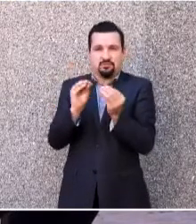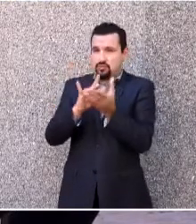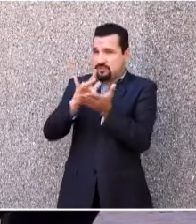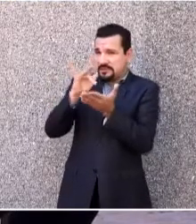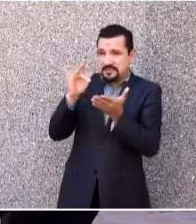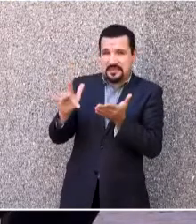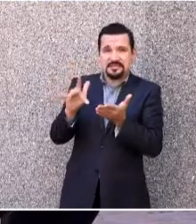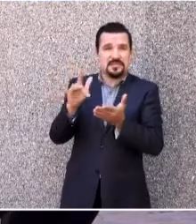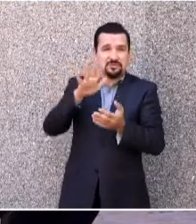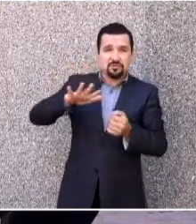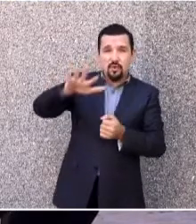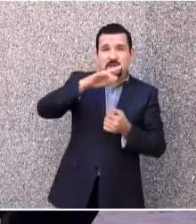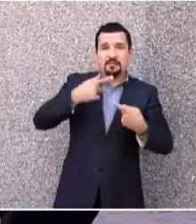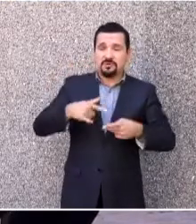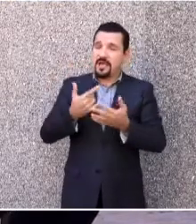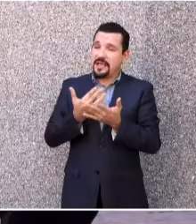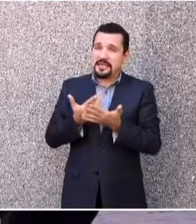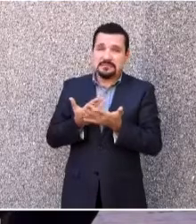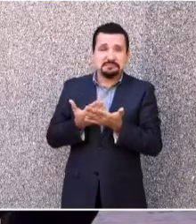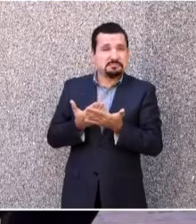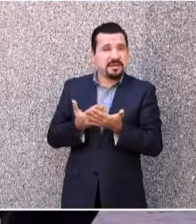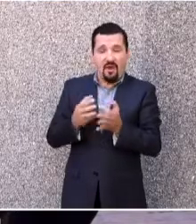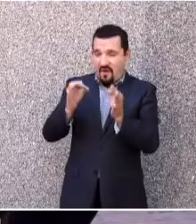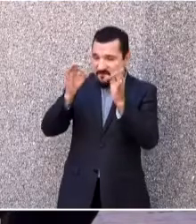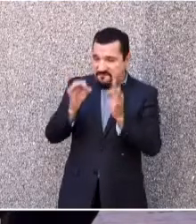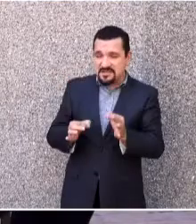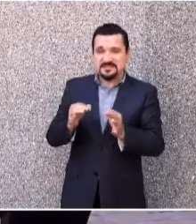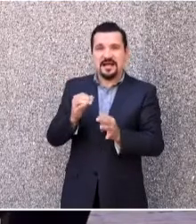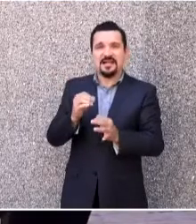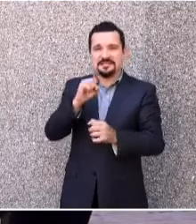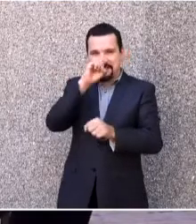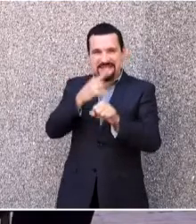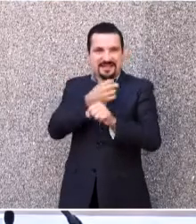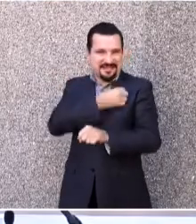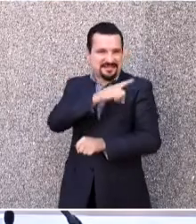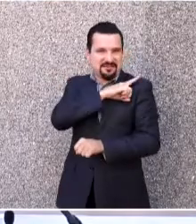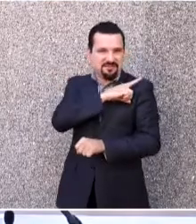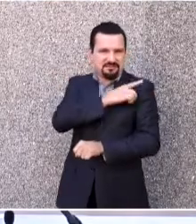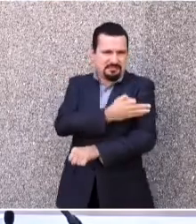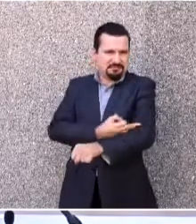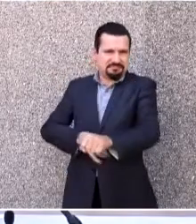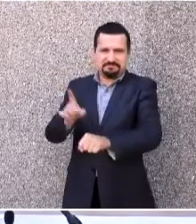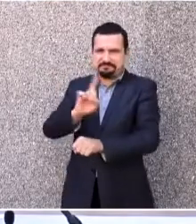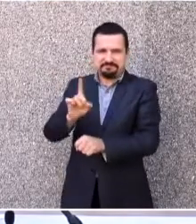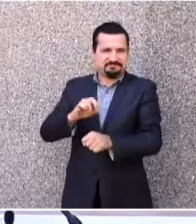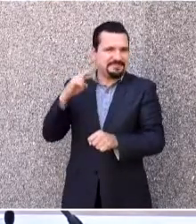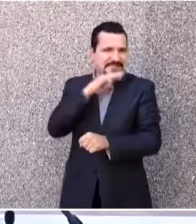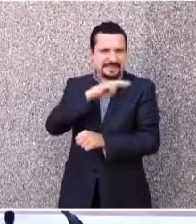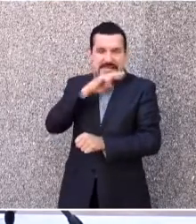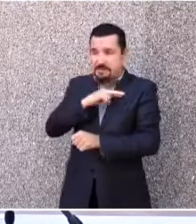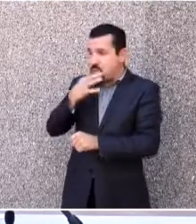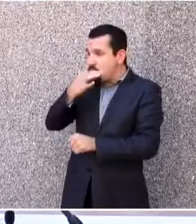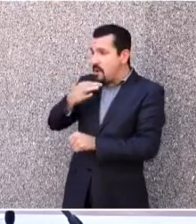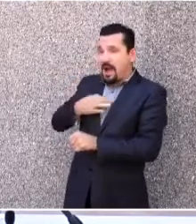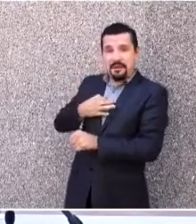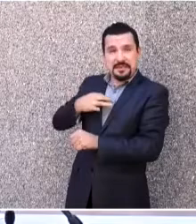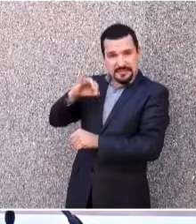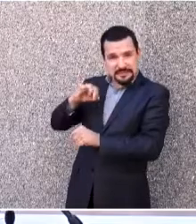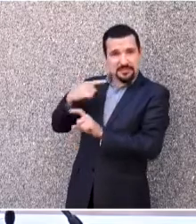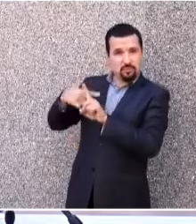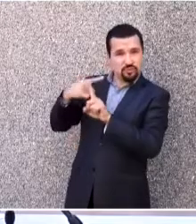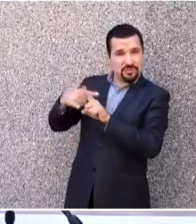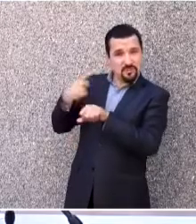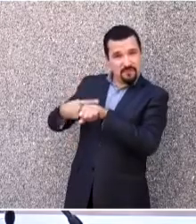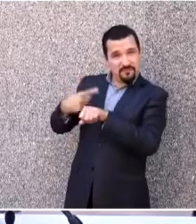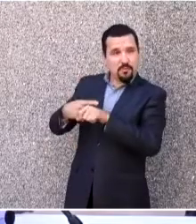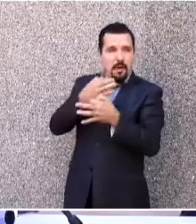que esperen a las notificaciones oficiales. No nos tardamos en de inmediato salir a informarles con mucho